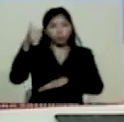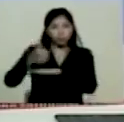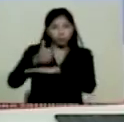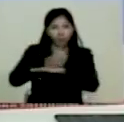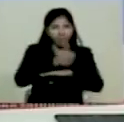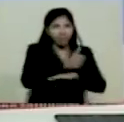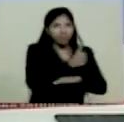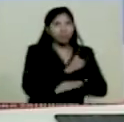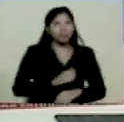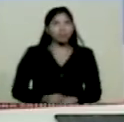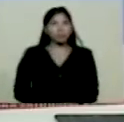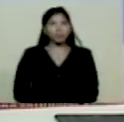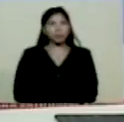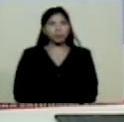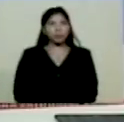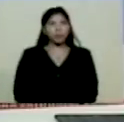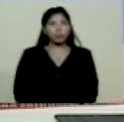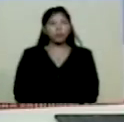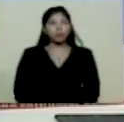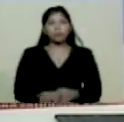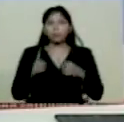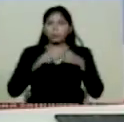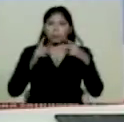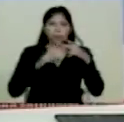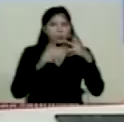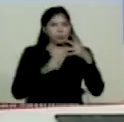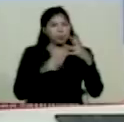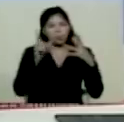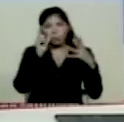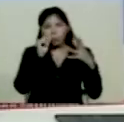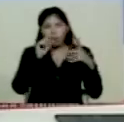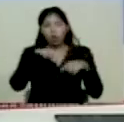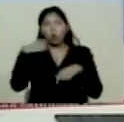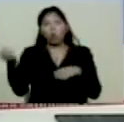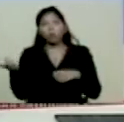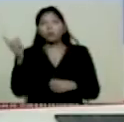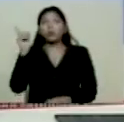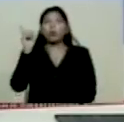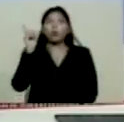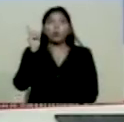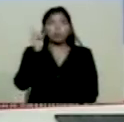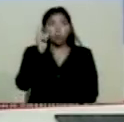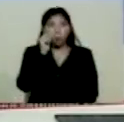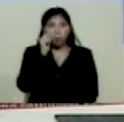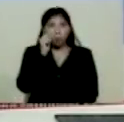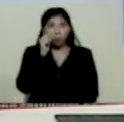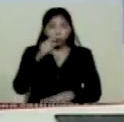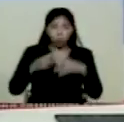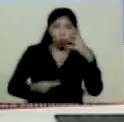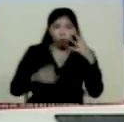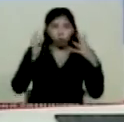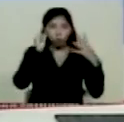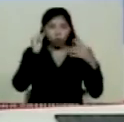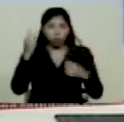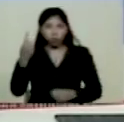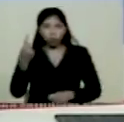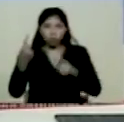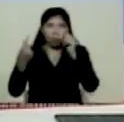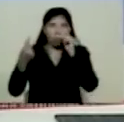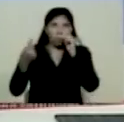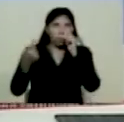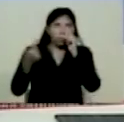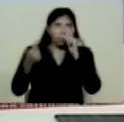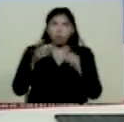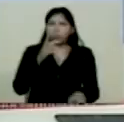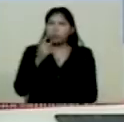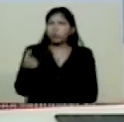Socorro Hernández, Sandra Oblitas y al rector Luis Emilio Rondón, por tantas veces que los han insultado. No existe en el mundo